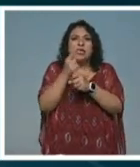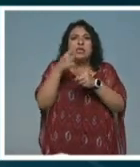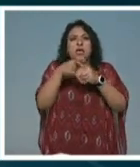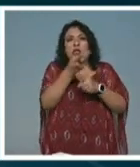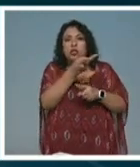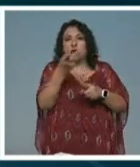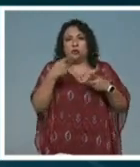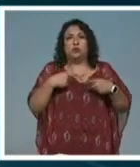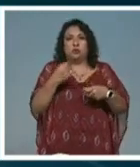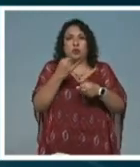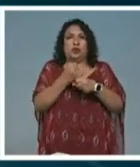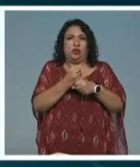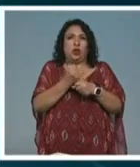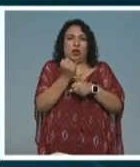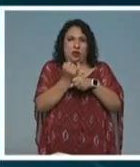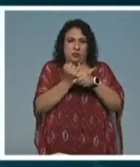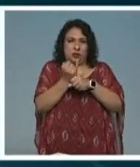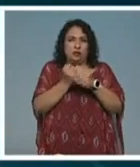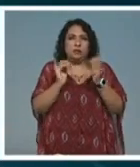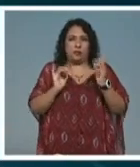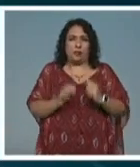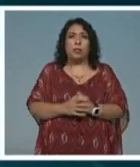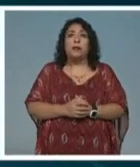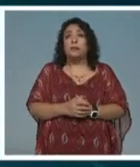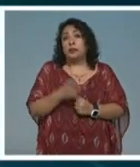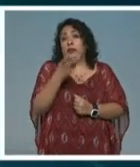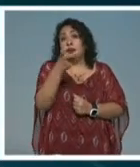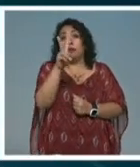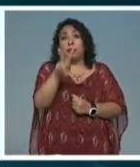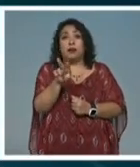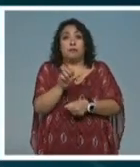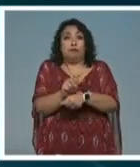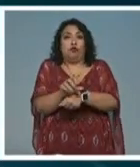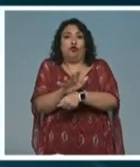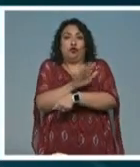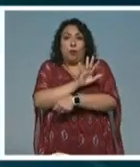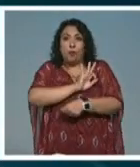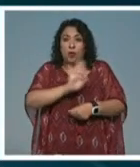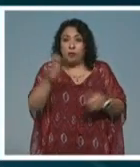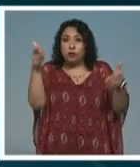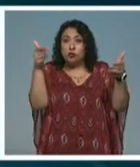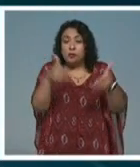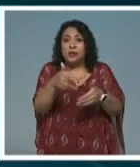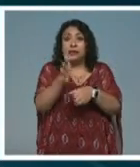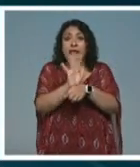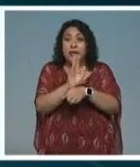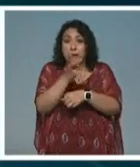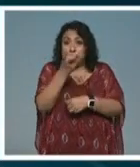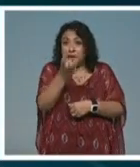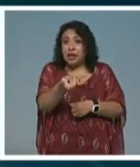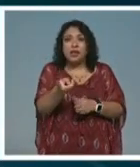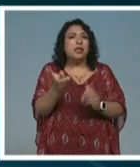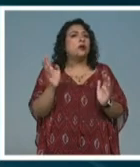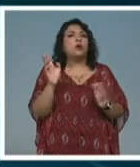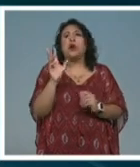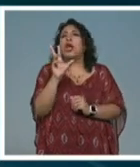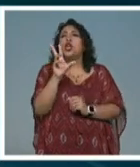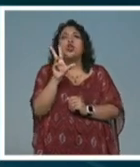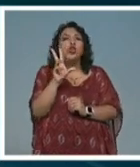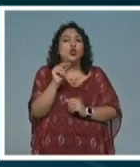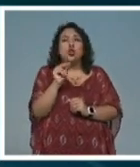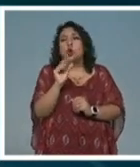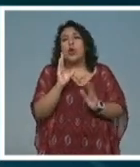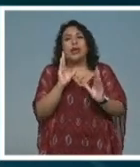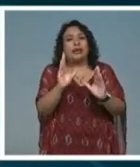estos personajes. Y pues eso, me emociona mucho que podamos presentar esta película que no es